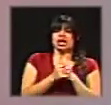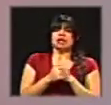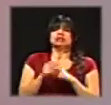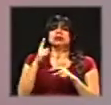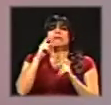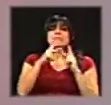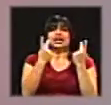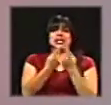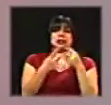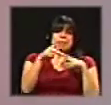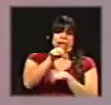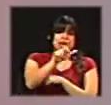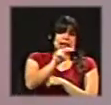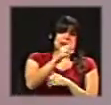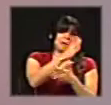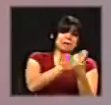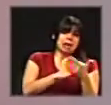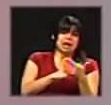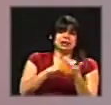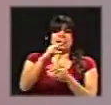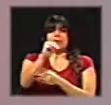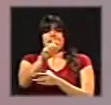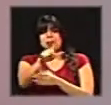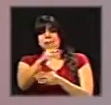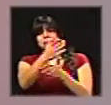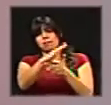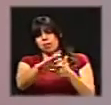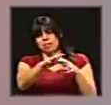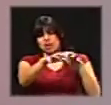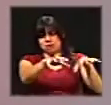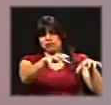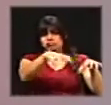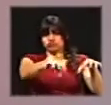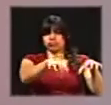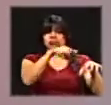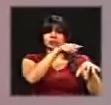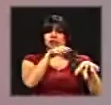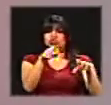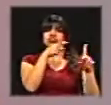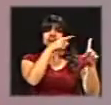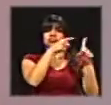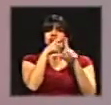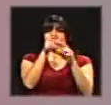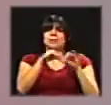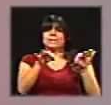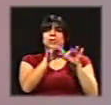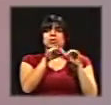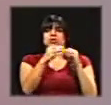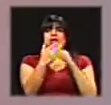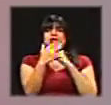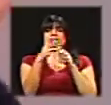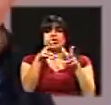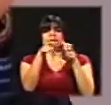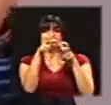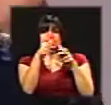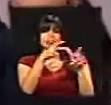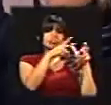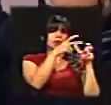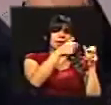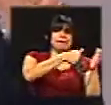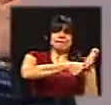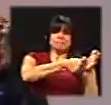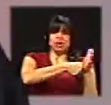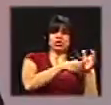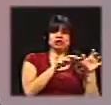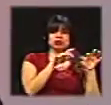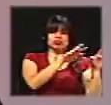Liberación Nacional, por una parte, y el Movimiento Libertario, por otra, siendo ejes importantes de atracción de las intenciones de voto, pero además porque